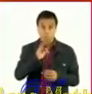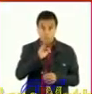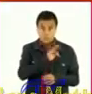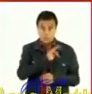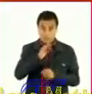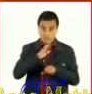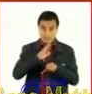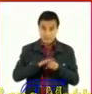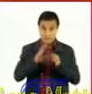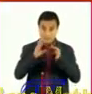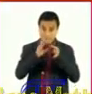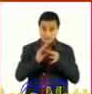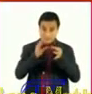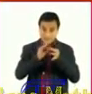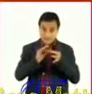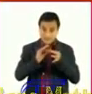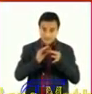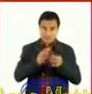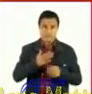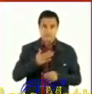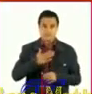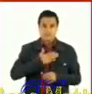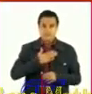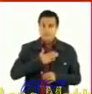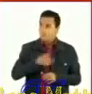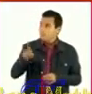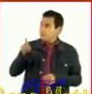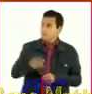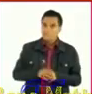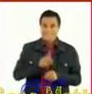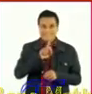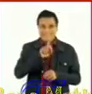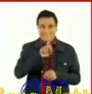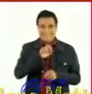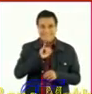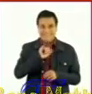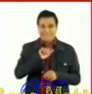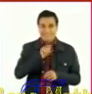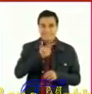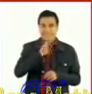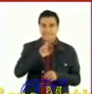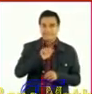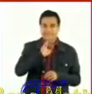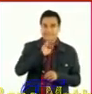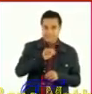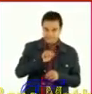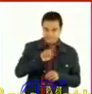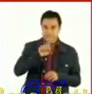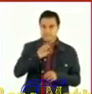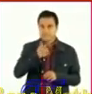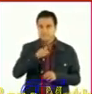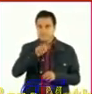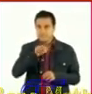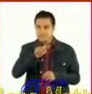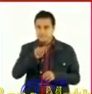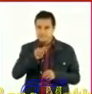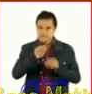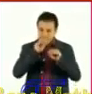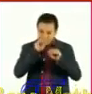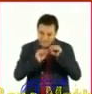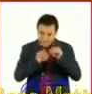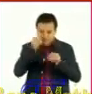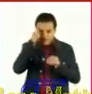más para hacer nuestro diagrama de Gantt, que nos va a ayudar muchísimo a organizar